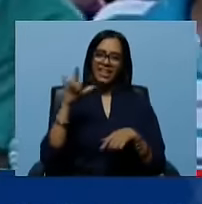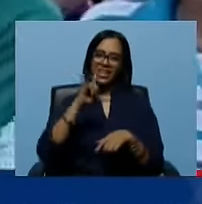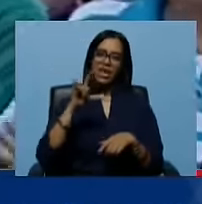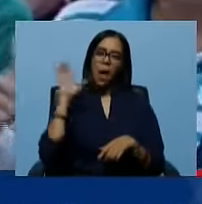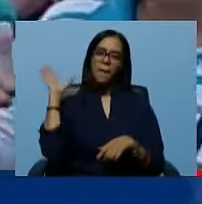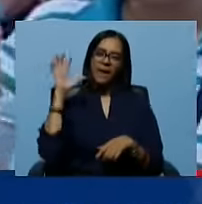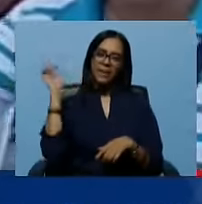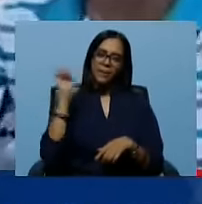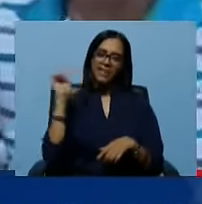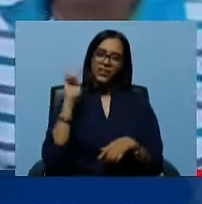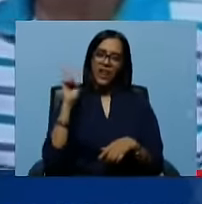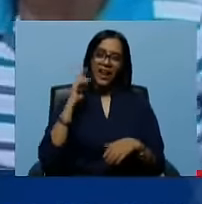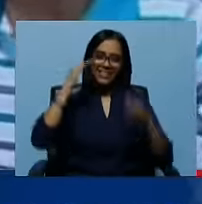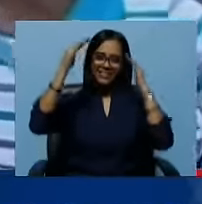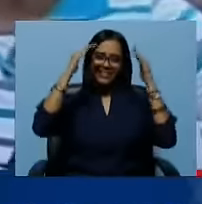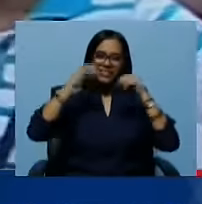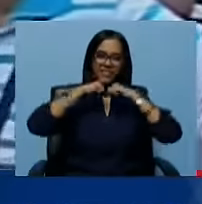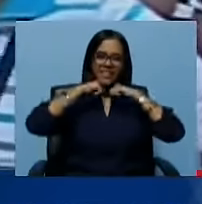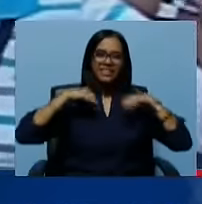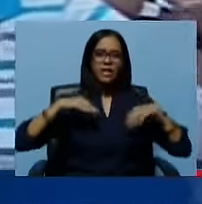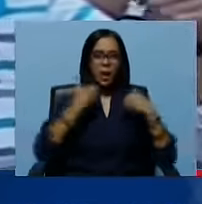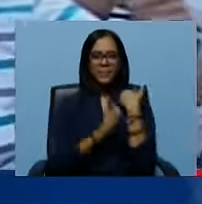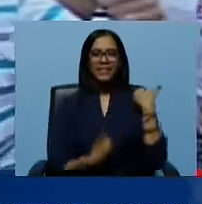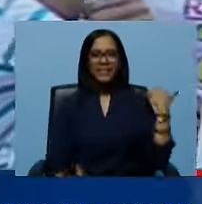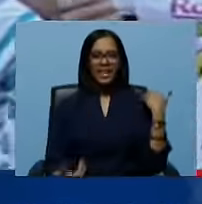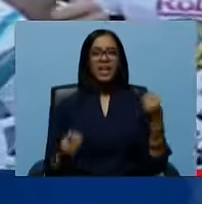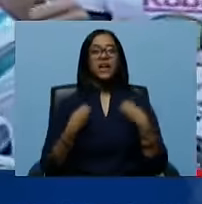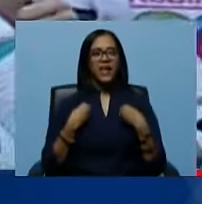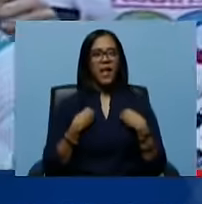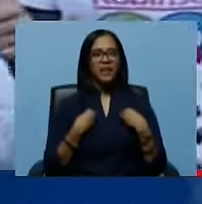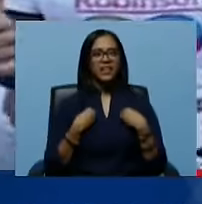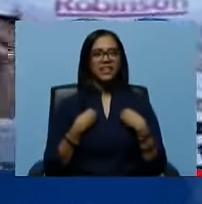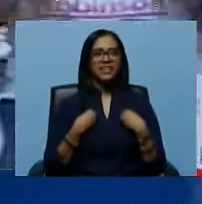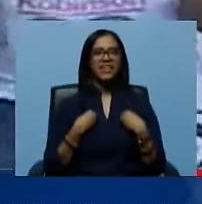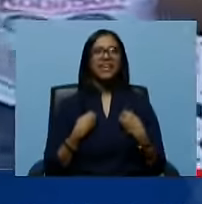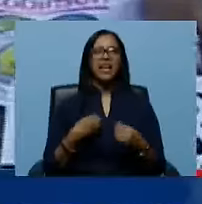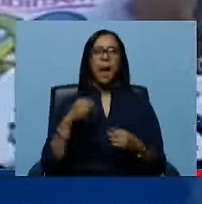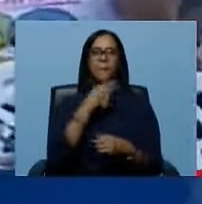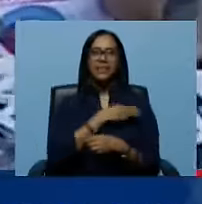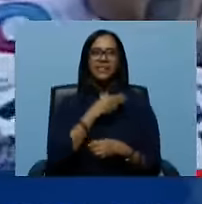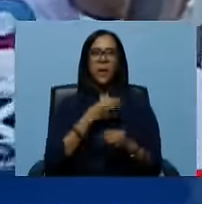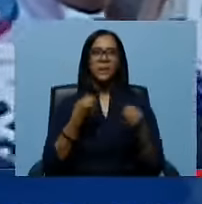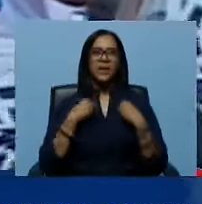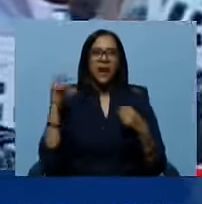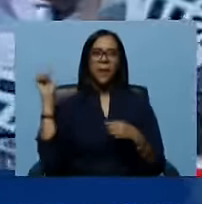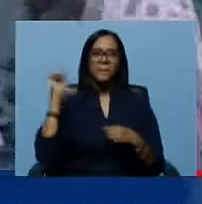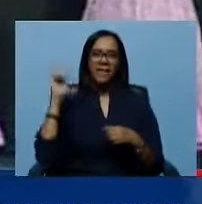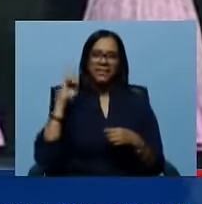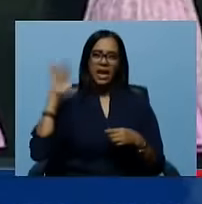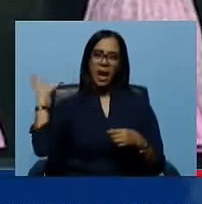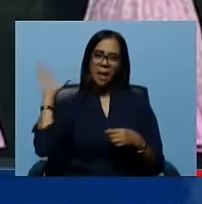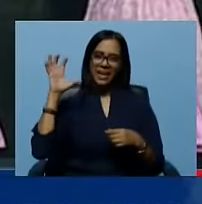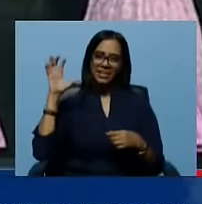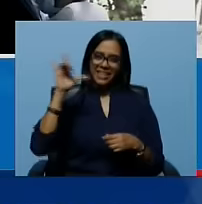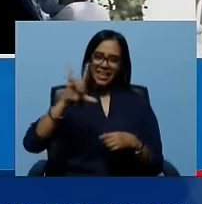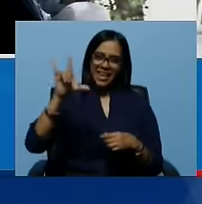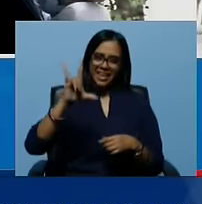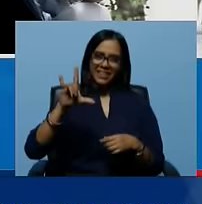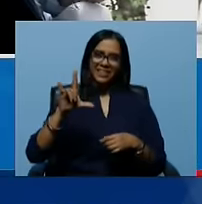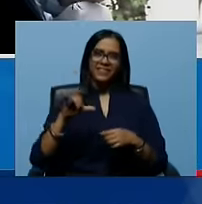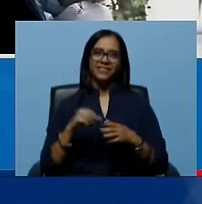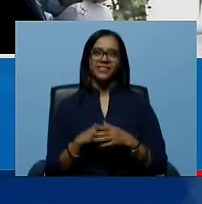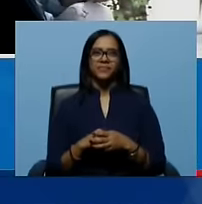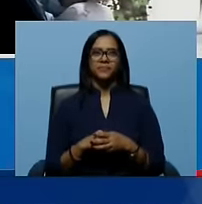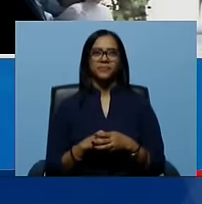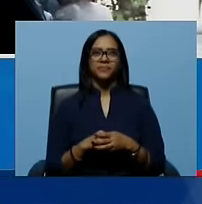patria Venezuela. Saludos y bendiciones, presidente, que viva la gran misión, viva Venezuela, mi patria querida.